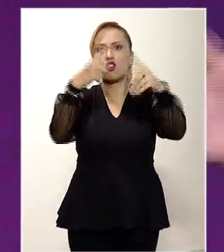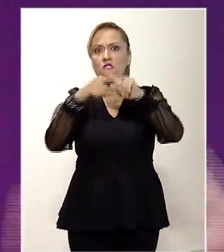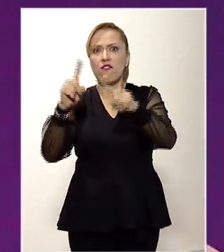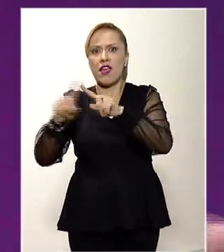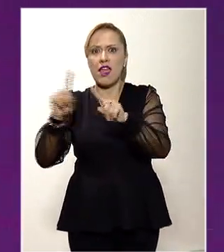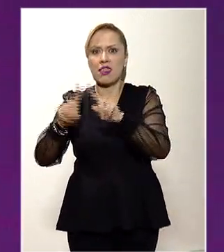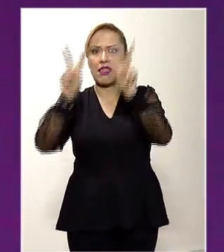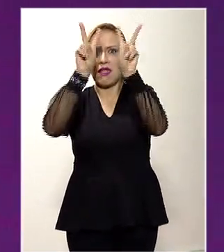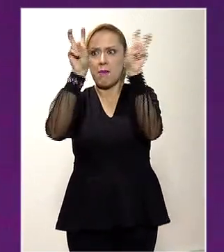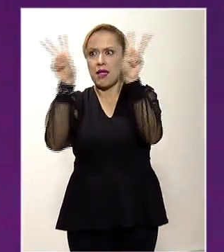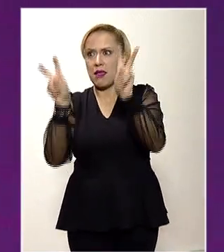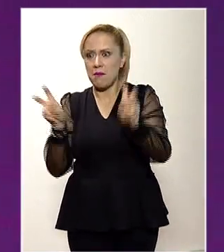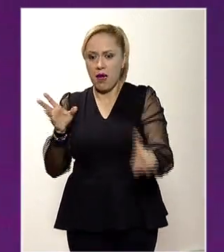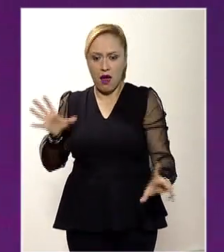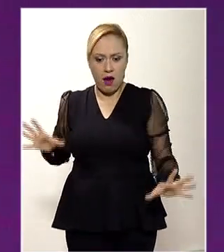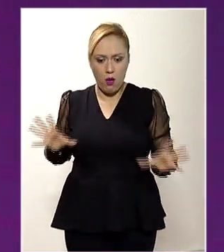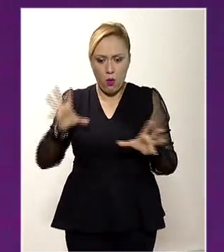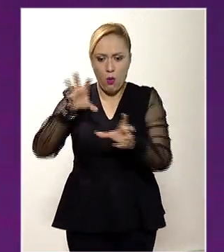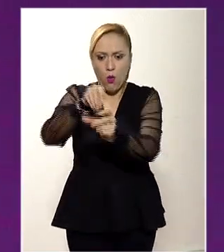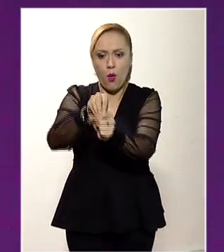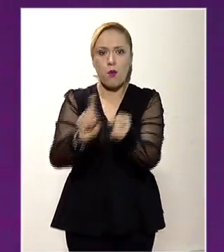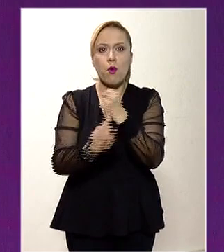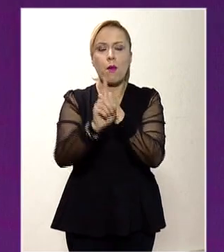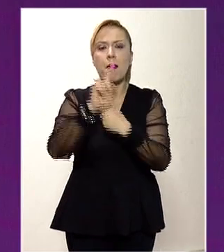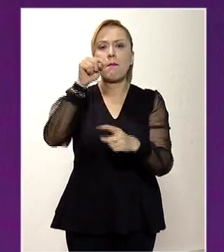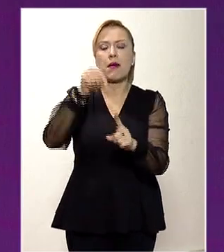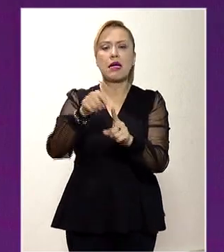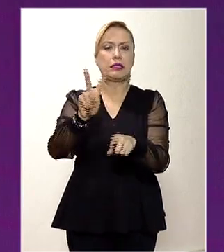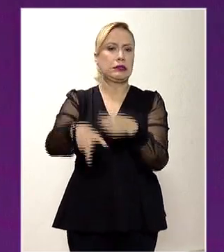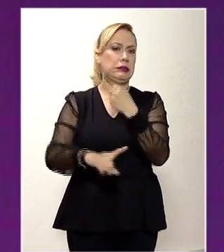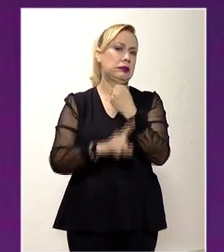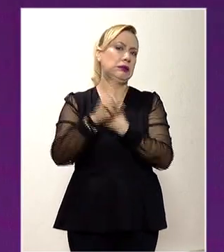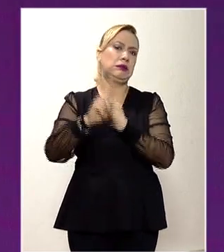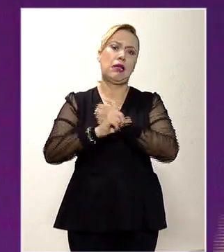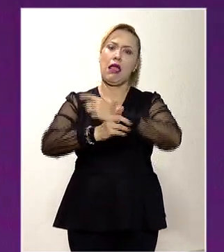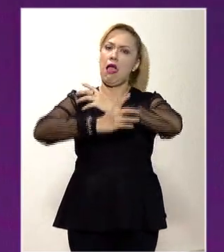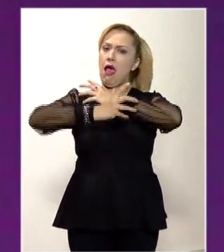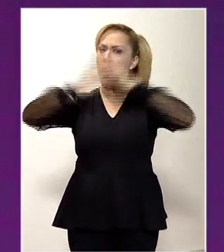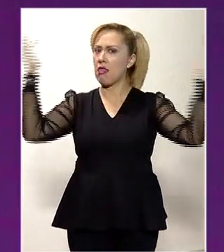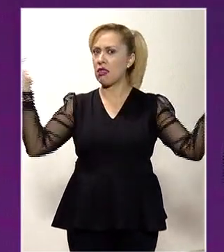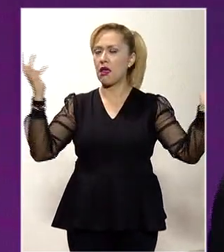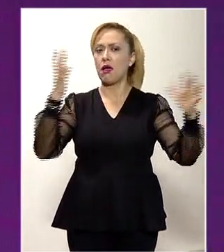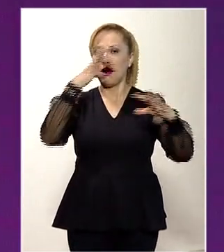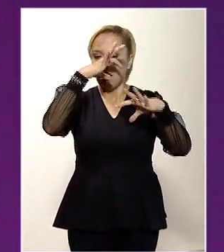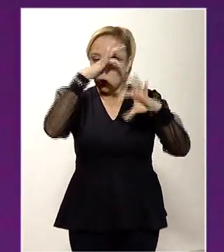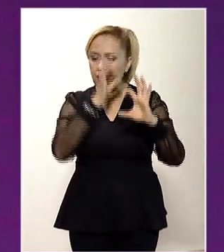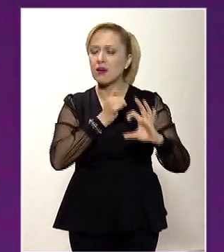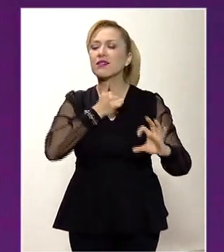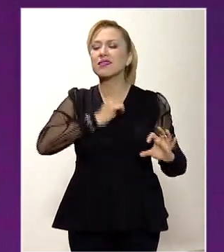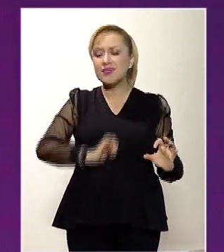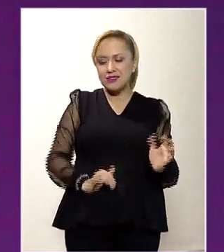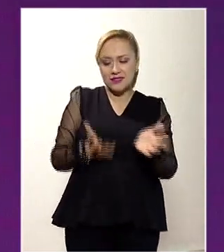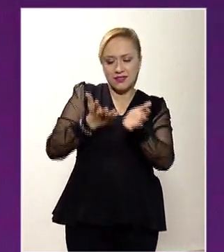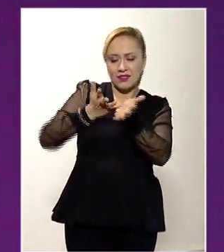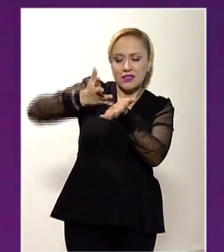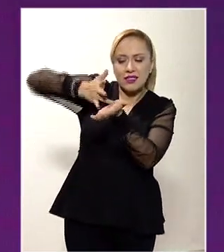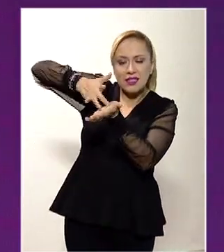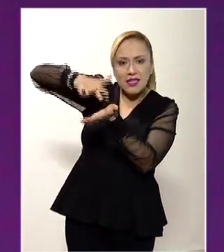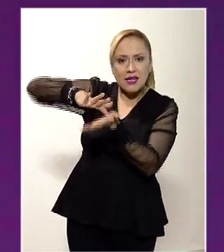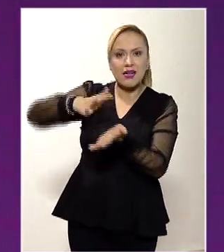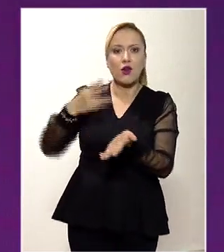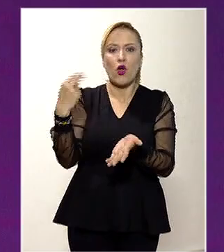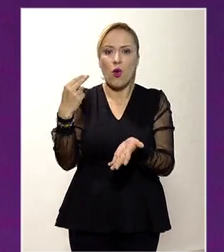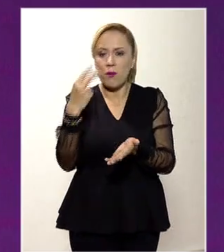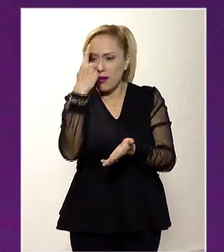y fiscalías también, más el tema forense, que representa unos retos tremendos, ¿no? 2, que pareciera que está sobrediagnosticado